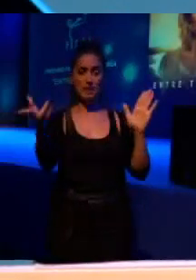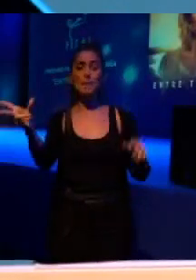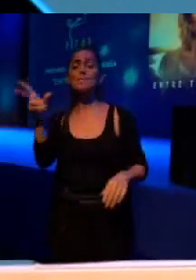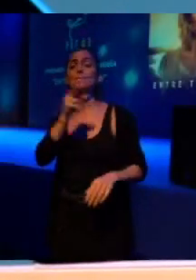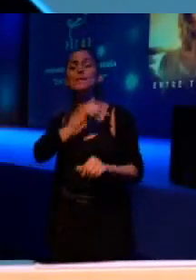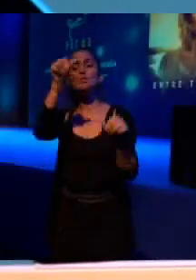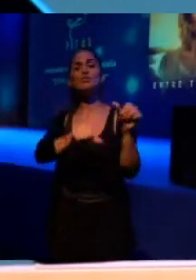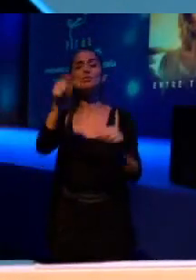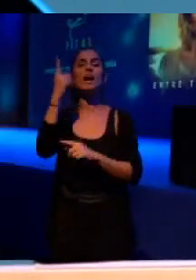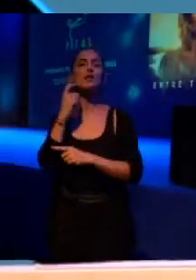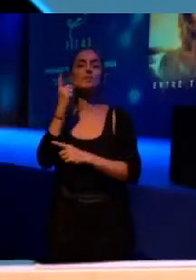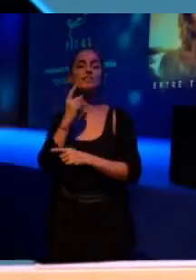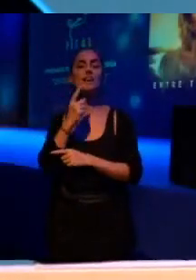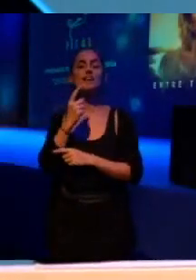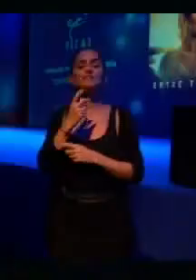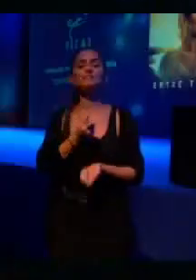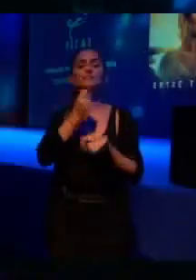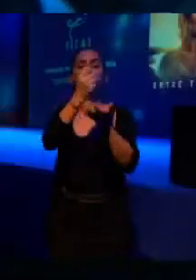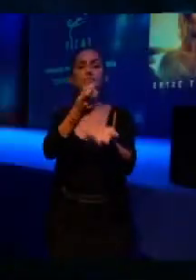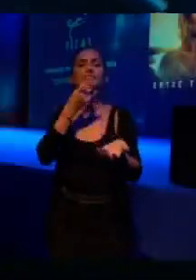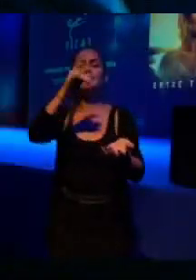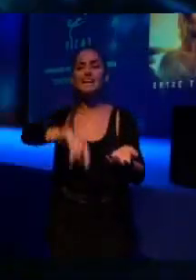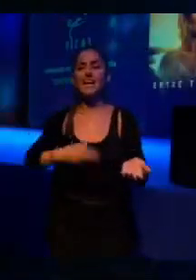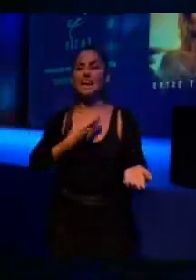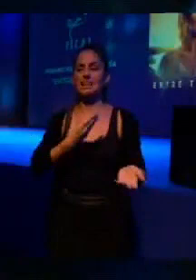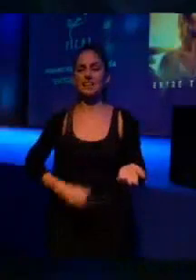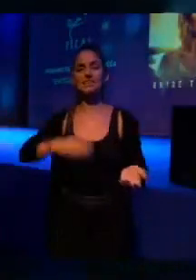Almería, María del Mar Vázquez, alcaldesa de Almería.